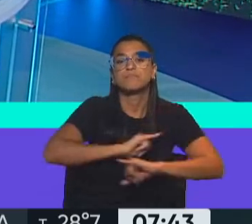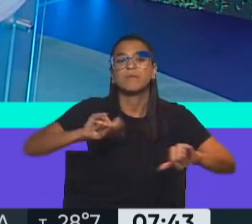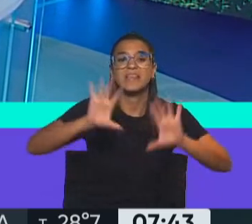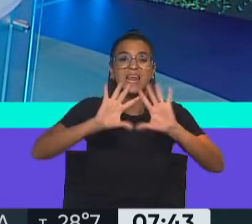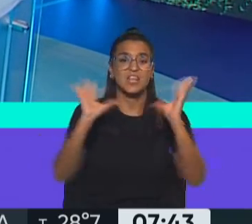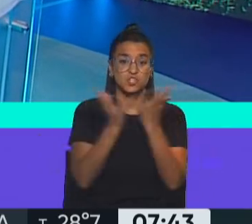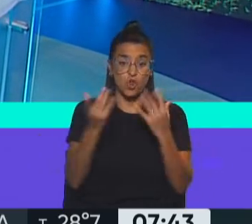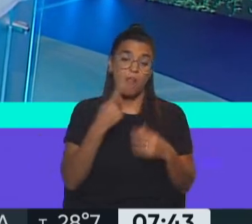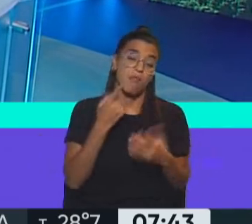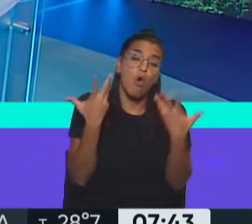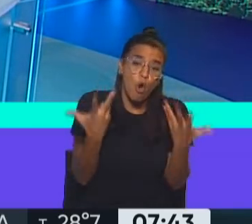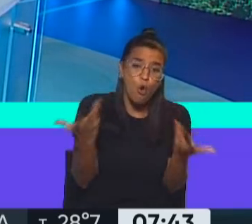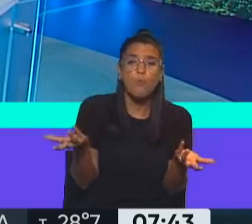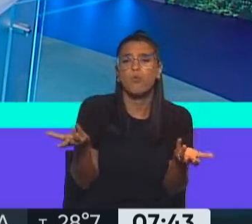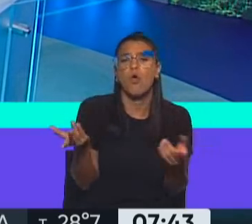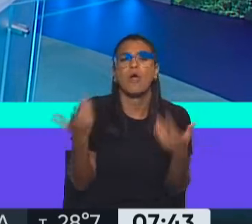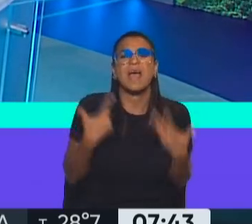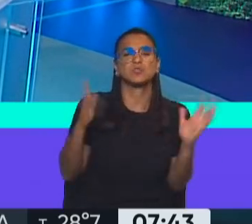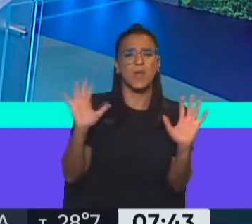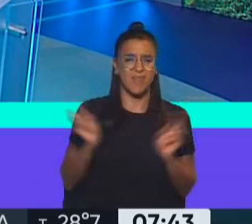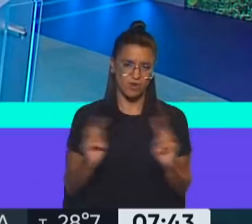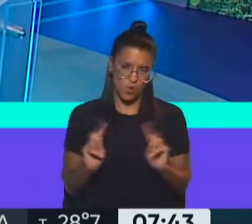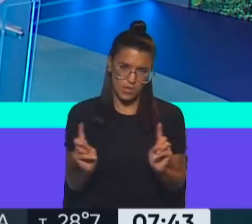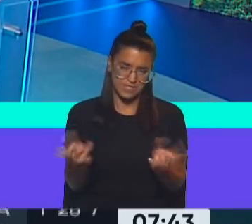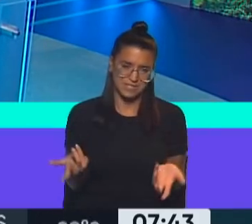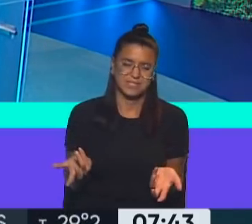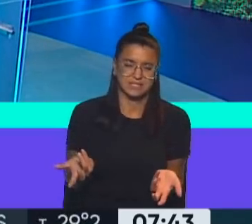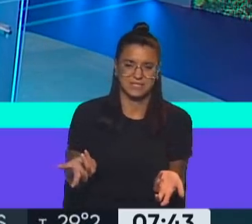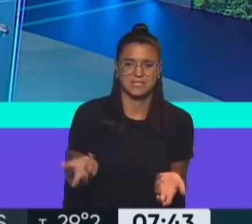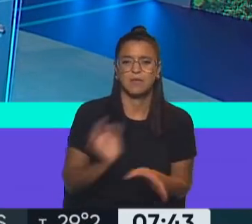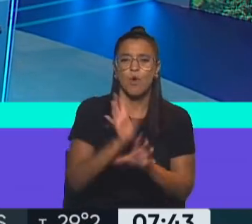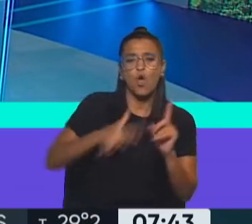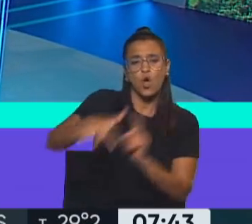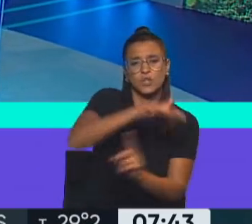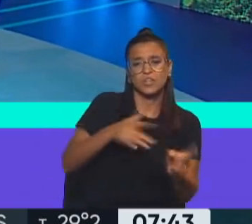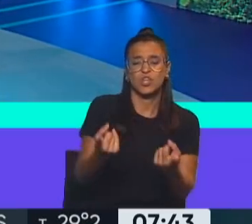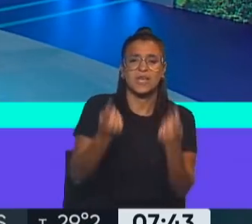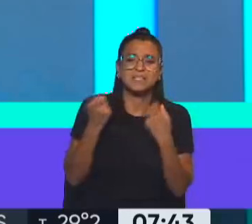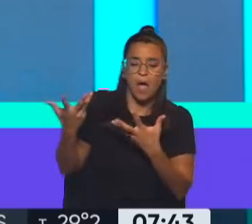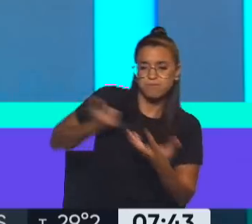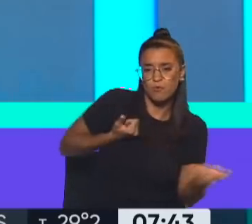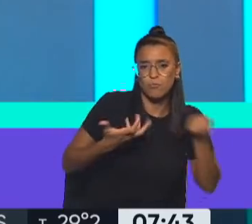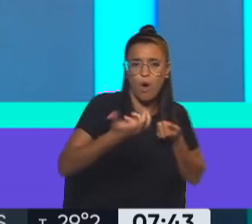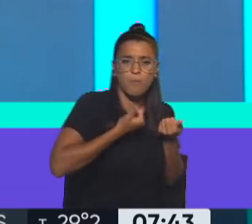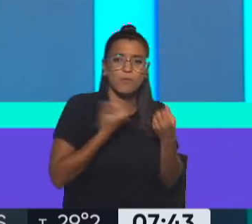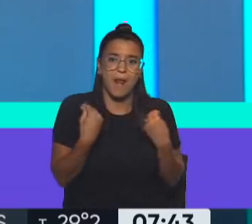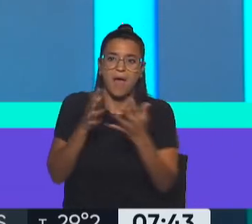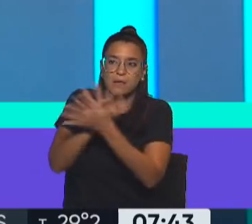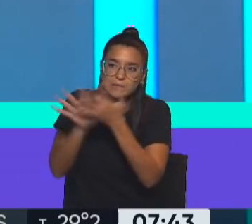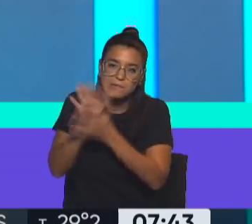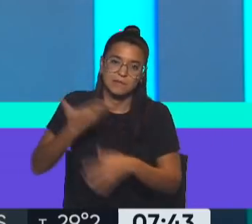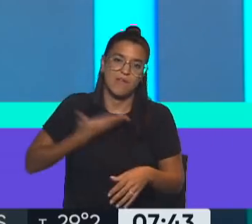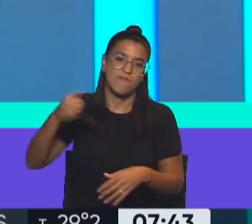lo cual obviamente no es casualidad en este contexto que necesitas arreglar con el fondo y